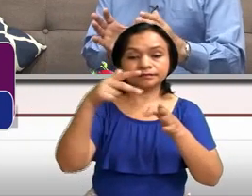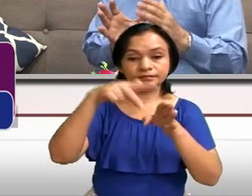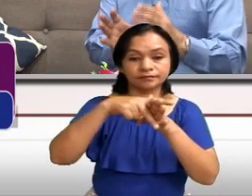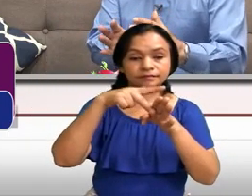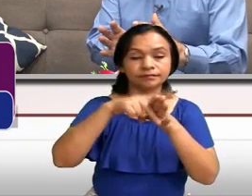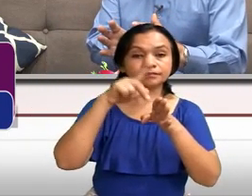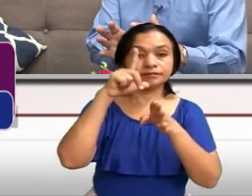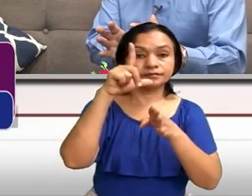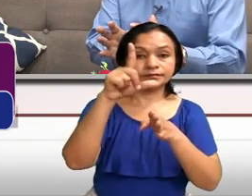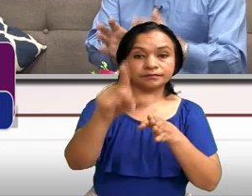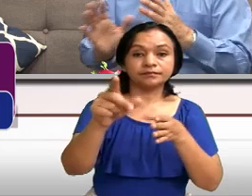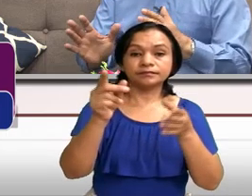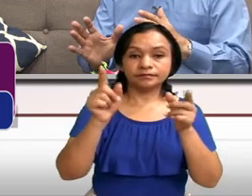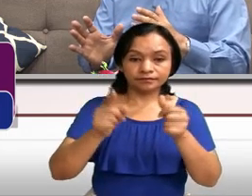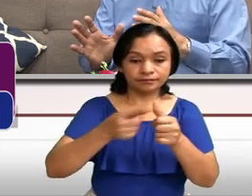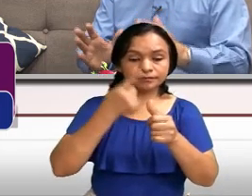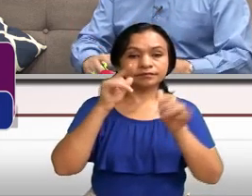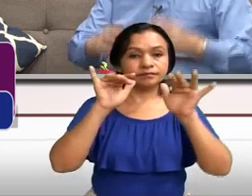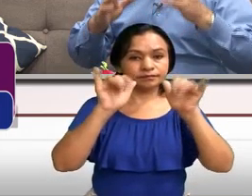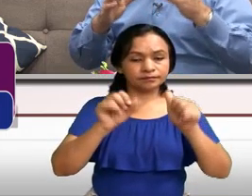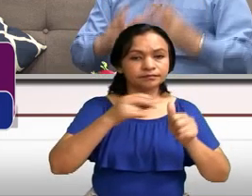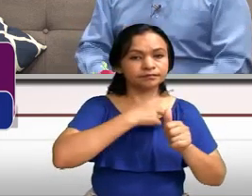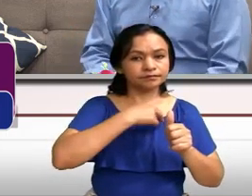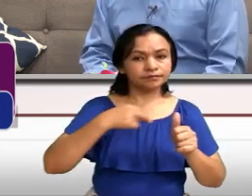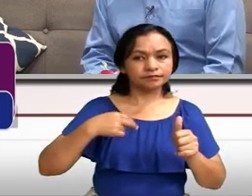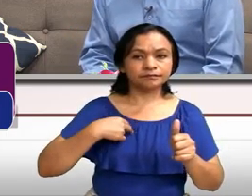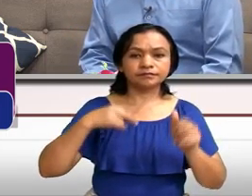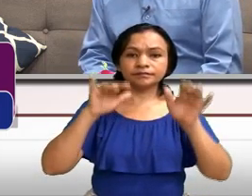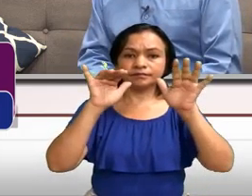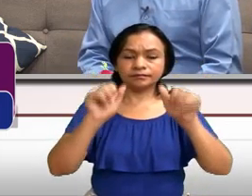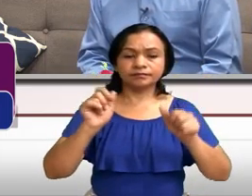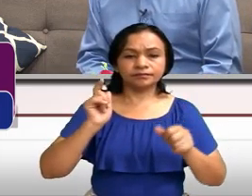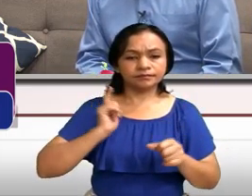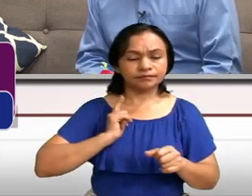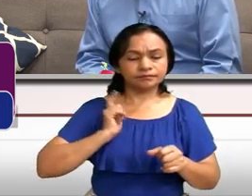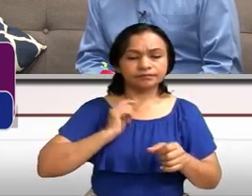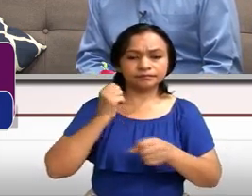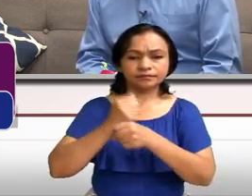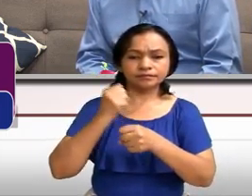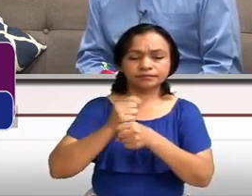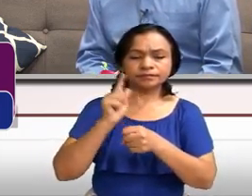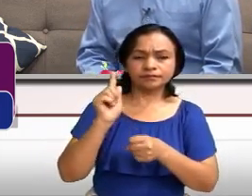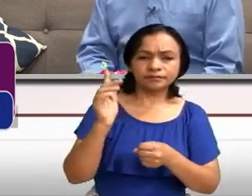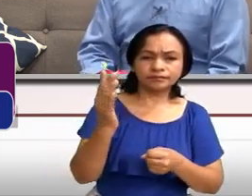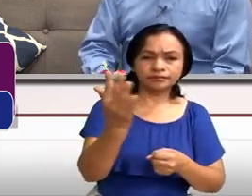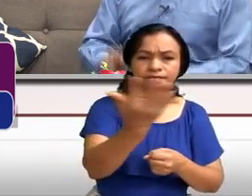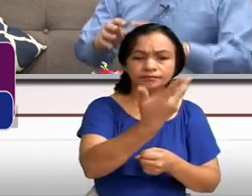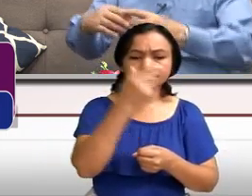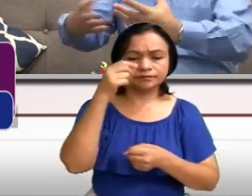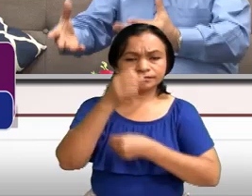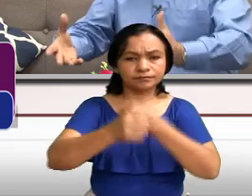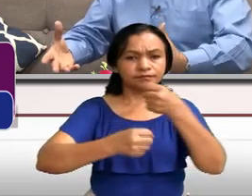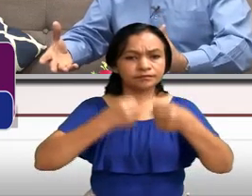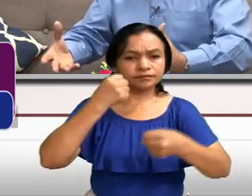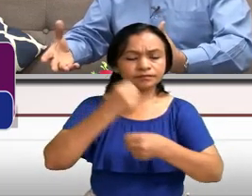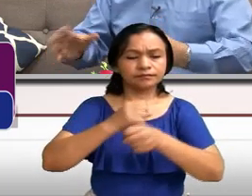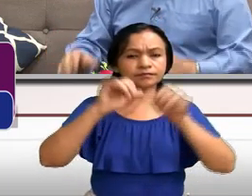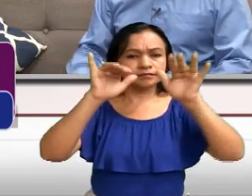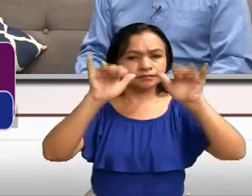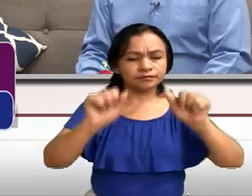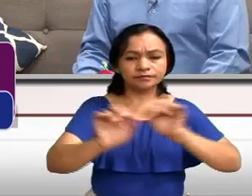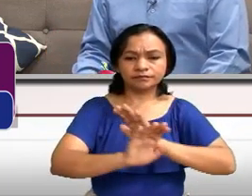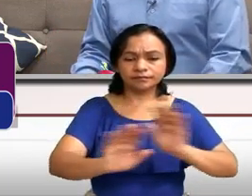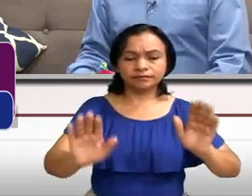es lo primero, ya lo estamos haciendo, ya estamos instalando todos los equipos, ya este año eso va a quedar